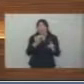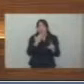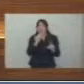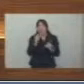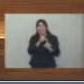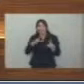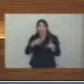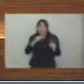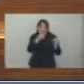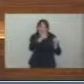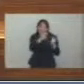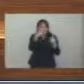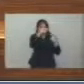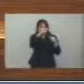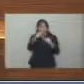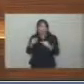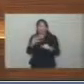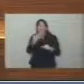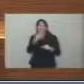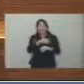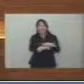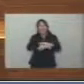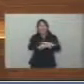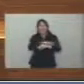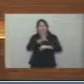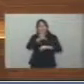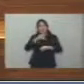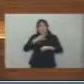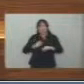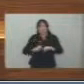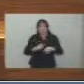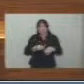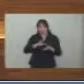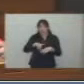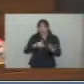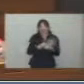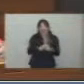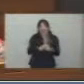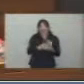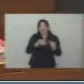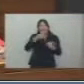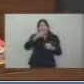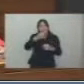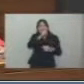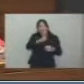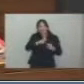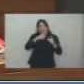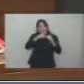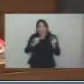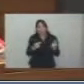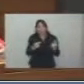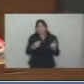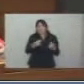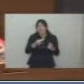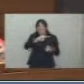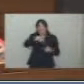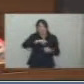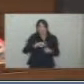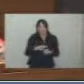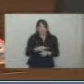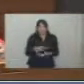partido que gobierna España, lo único que demuestra es que a ustedes les importa un pito el interés de los asturianos y que les importa un pito bajar aquí y decir una cosa o decir exactamente la